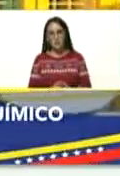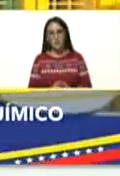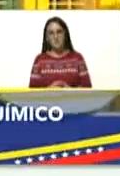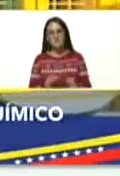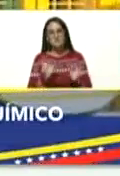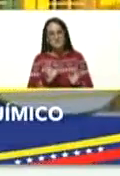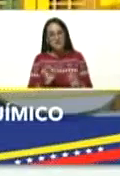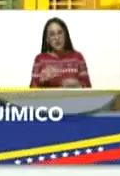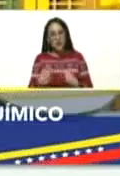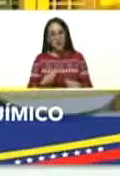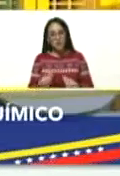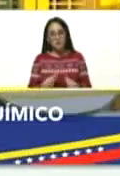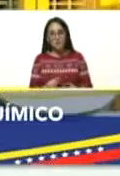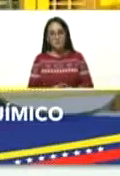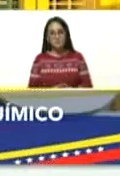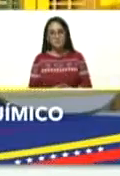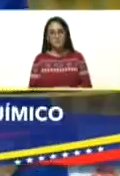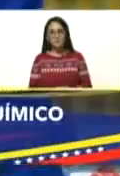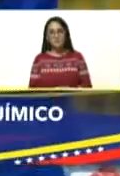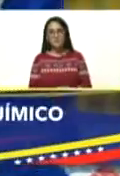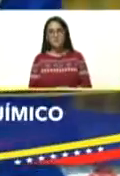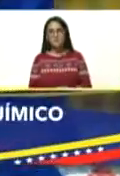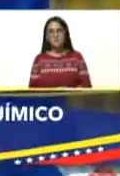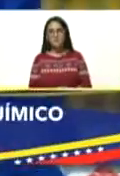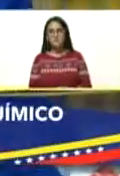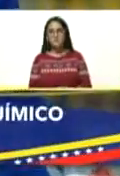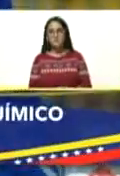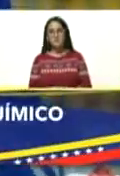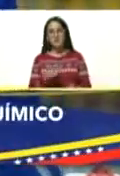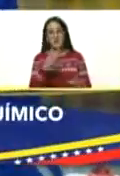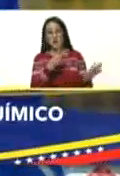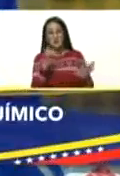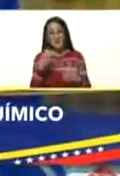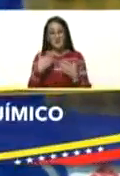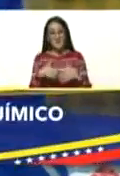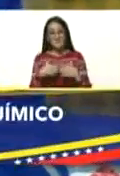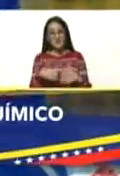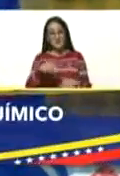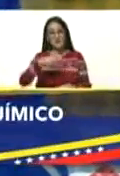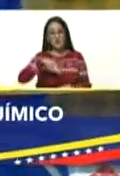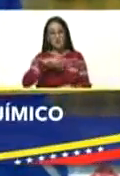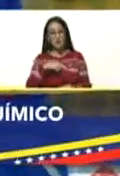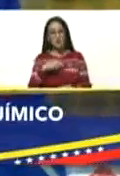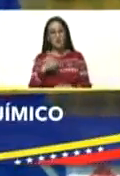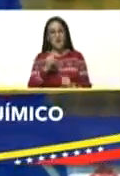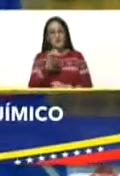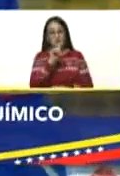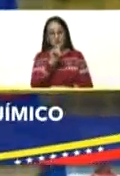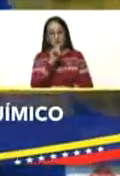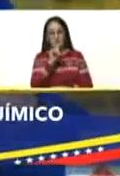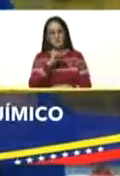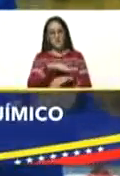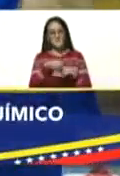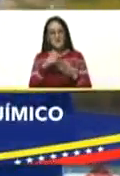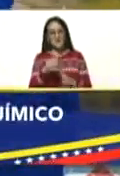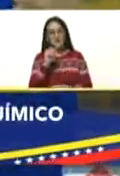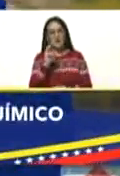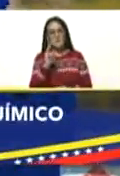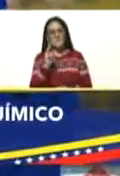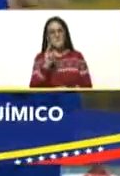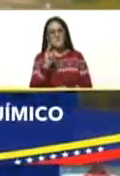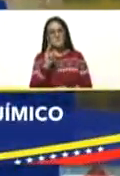concreto? Bueno, mi comandante, fíjese, estas 800 empresas ya nosotros tenemos el dato. Con el ministro Hipólito vamos a